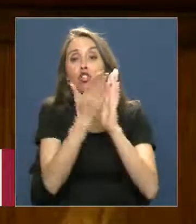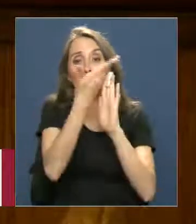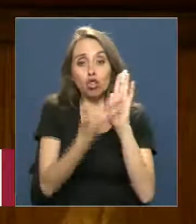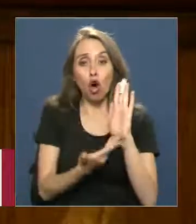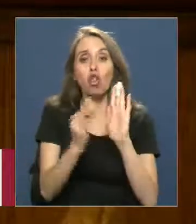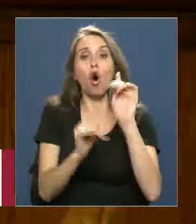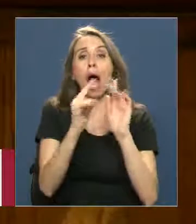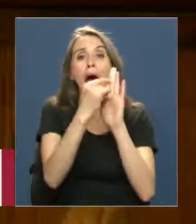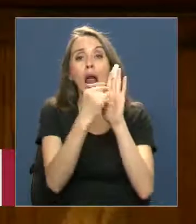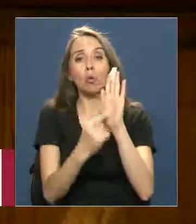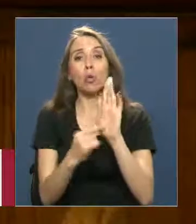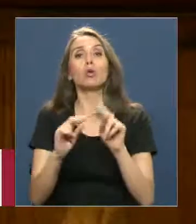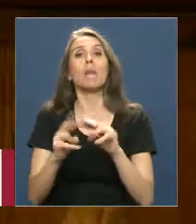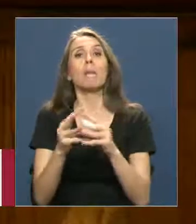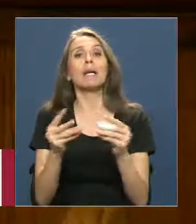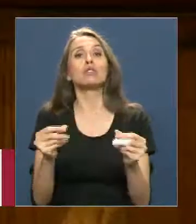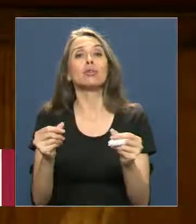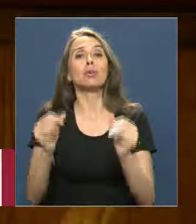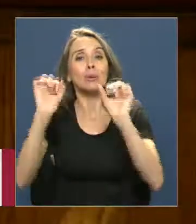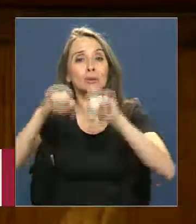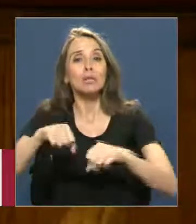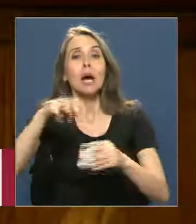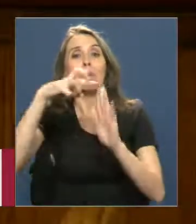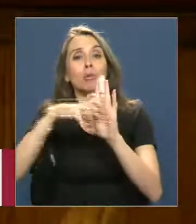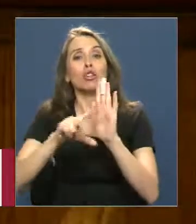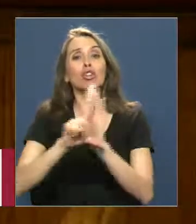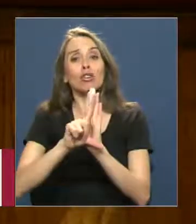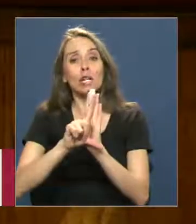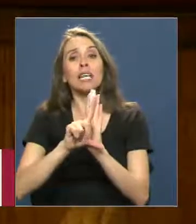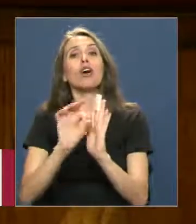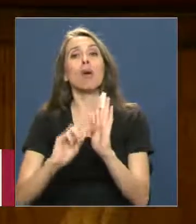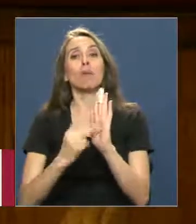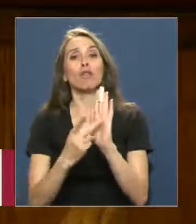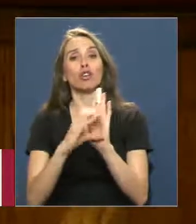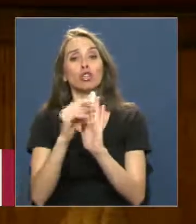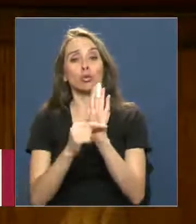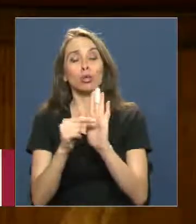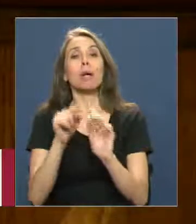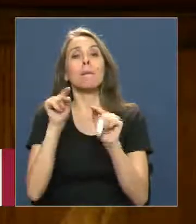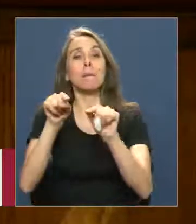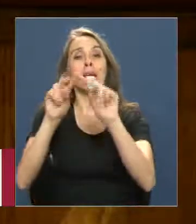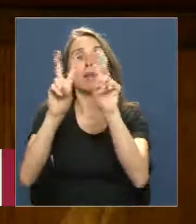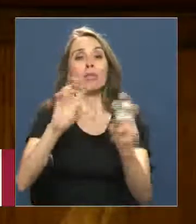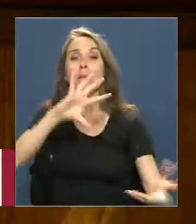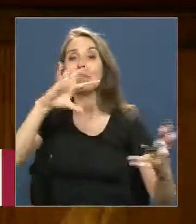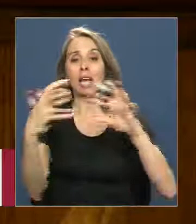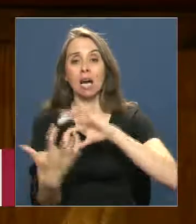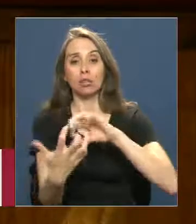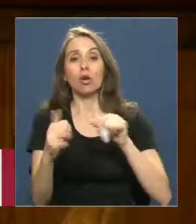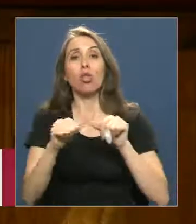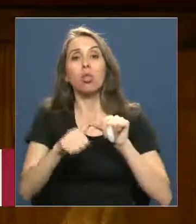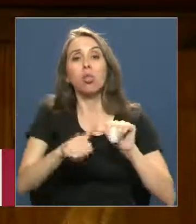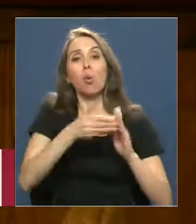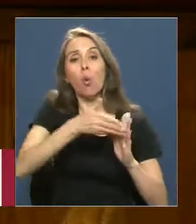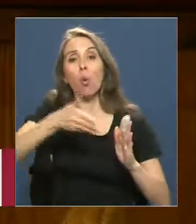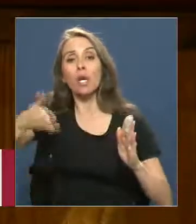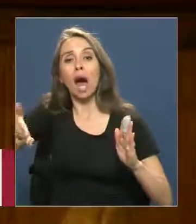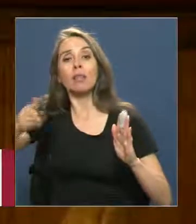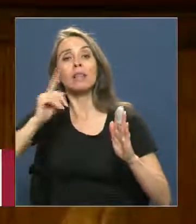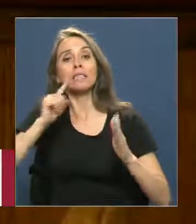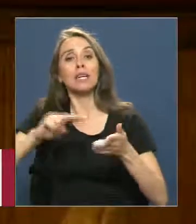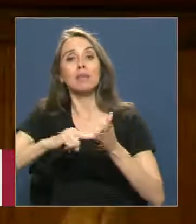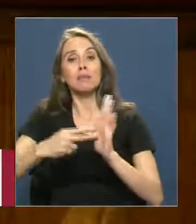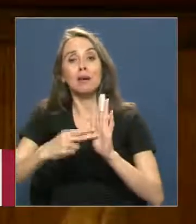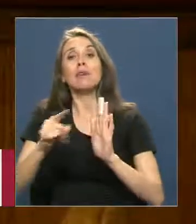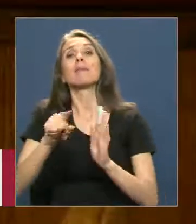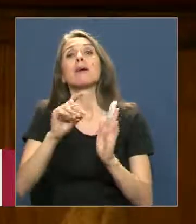efecto de resolver proyectos de ley o reformas constitucionales referidos a dicha catástrofe mientras se mantenga vigente la calamidad o el